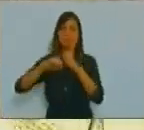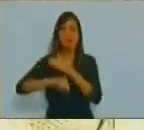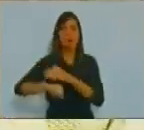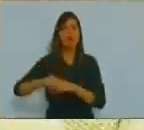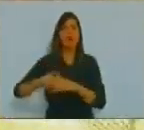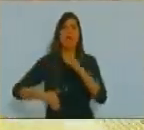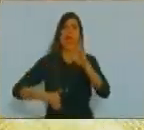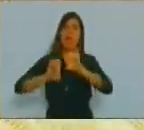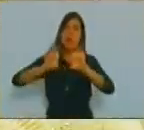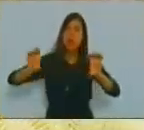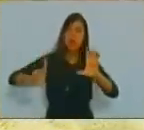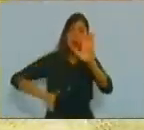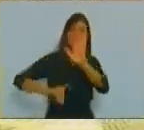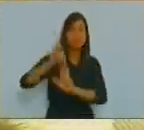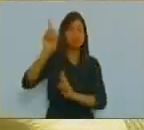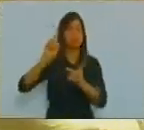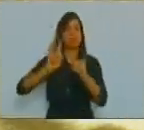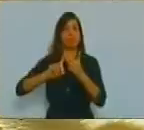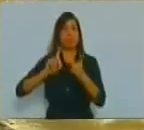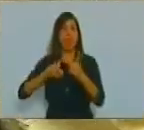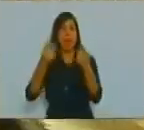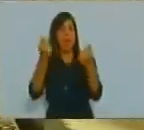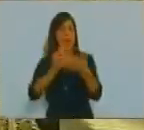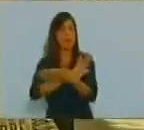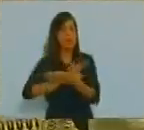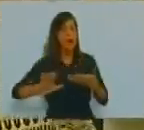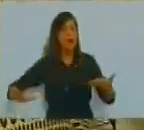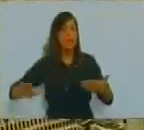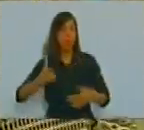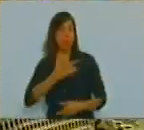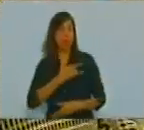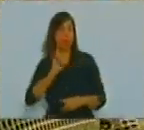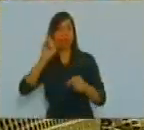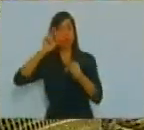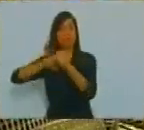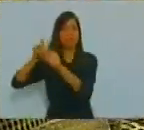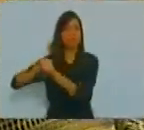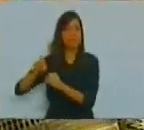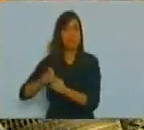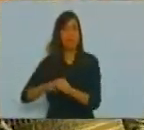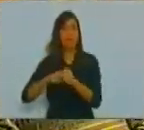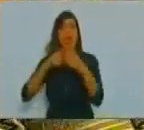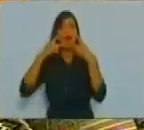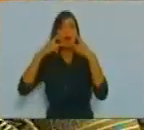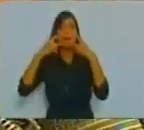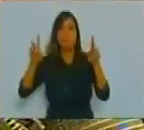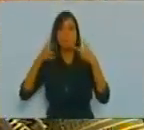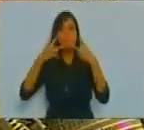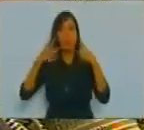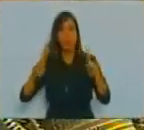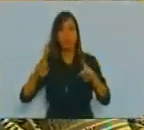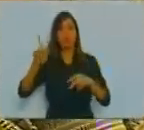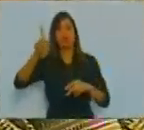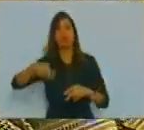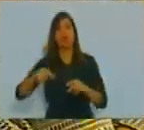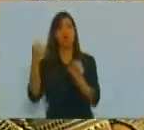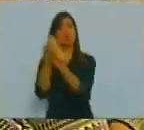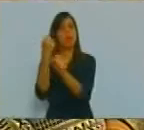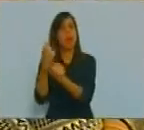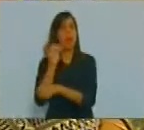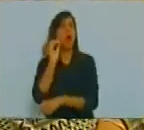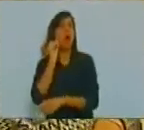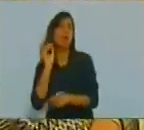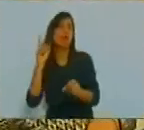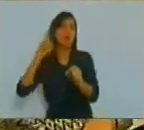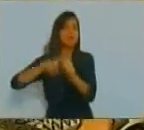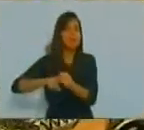educación gratuita educación de calidad educación pública para todo trabajo digno para nuestra juventud